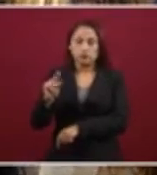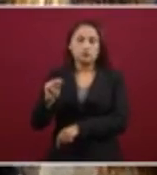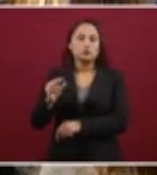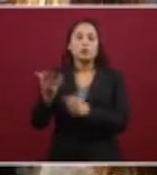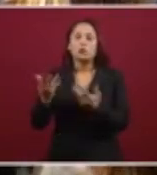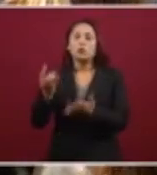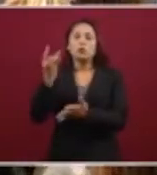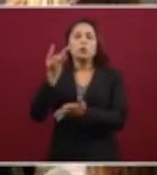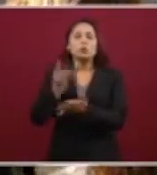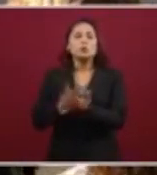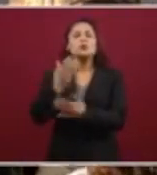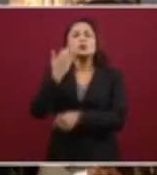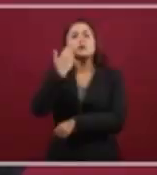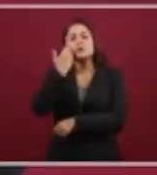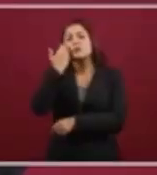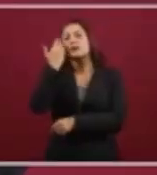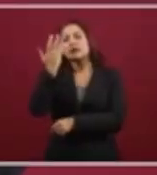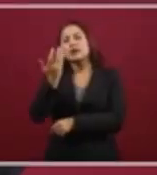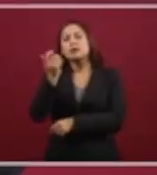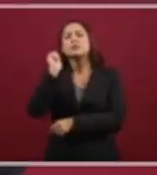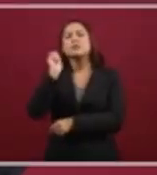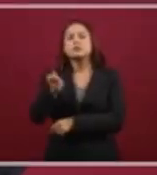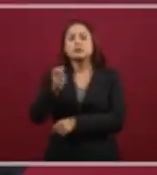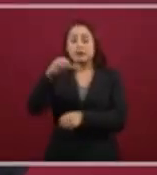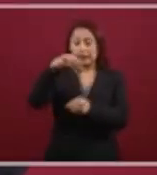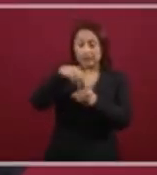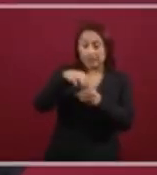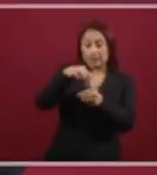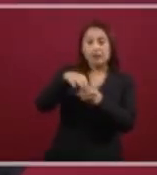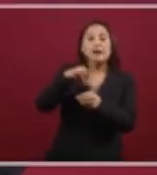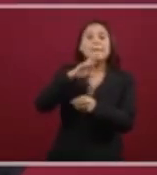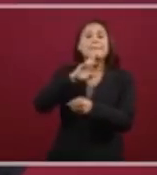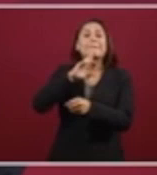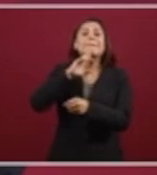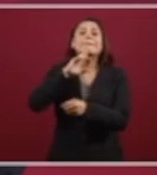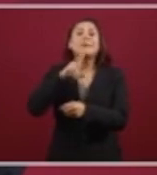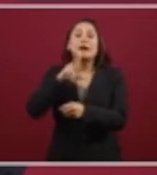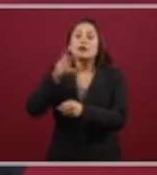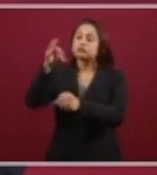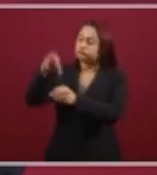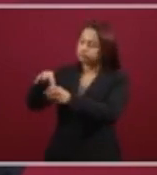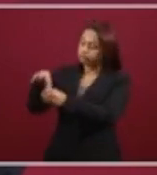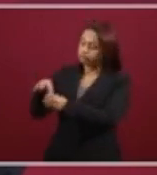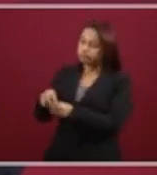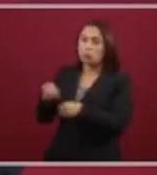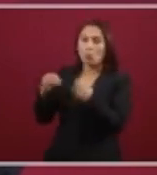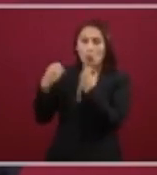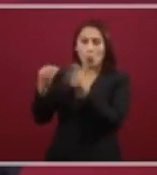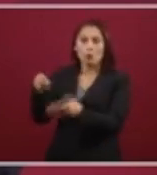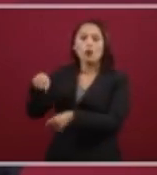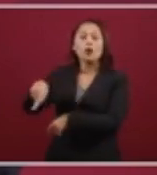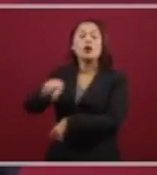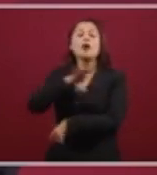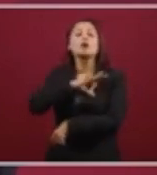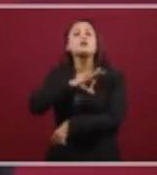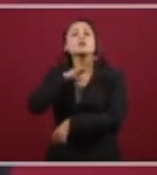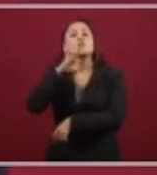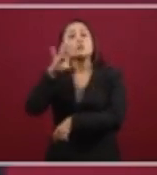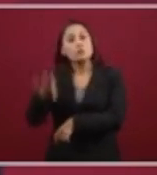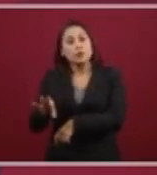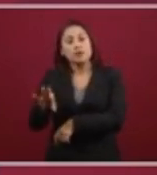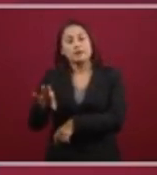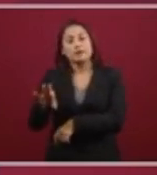que pretendemos es que con este mejoramiento en la calidad genética de la semilla, el productor, que así lo